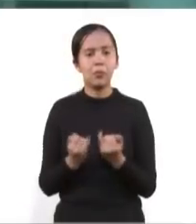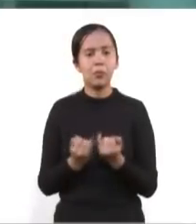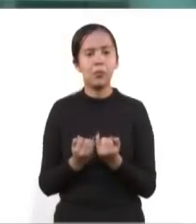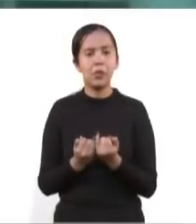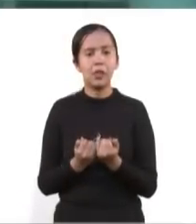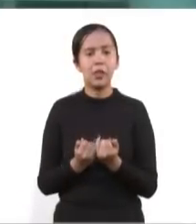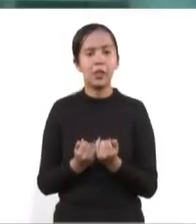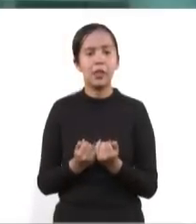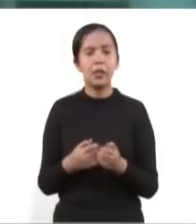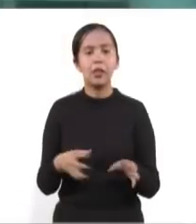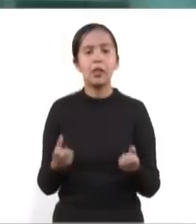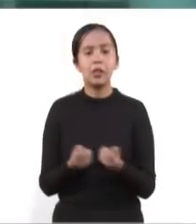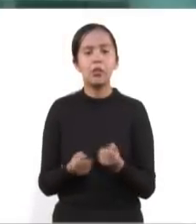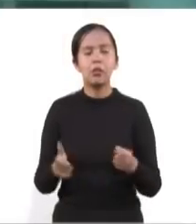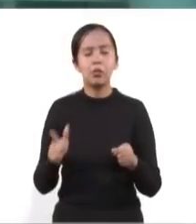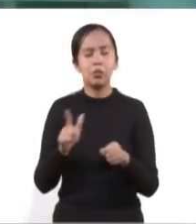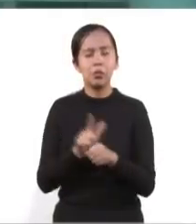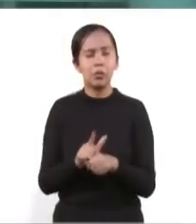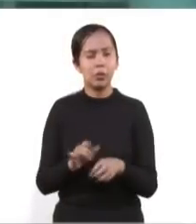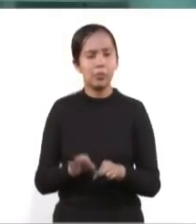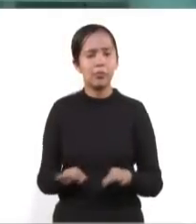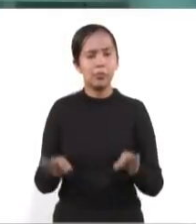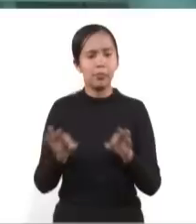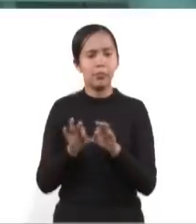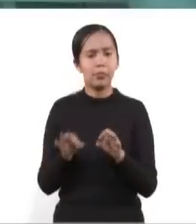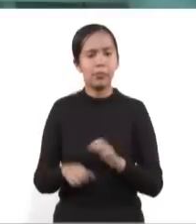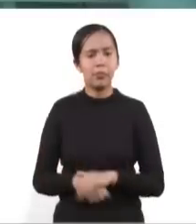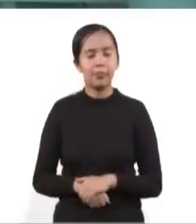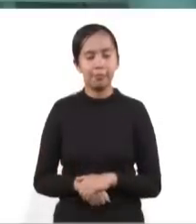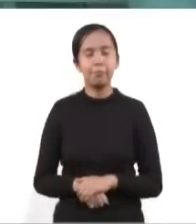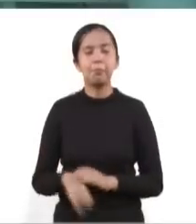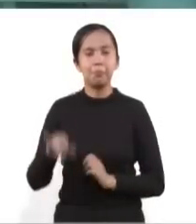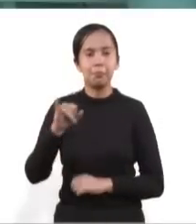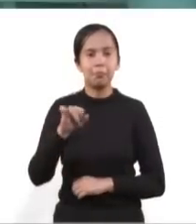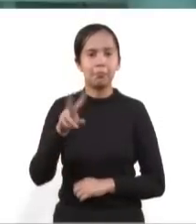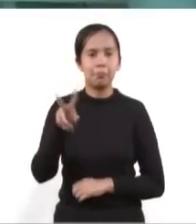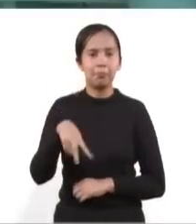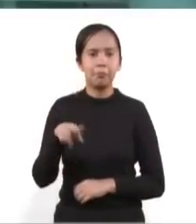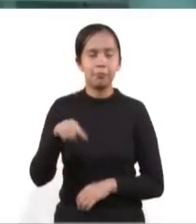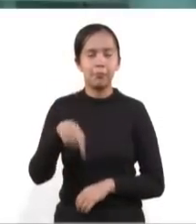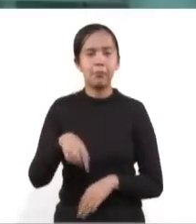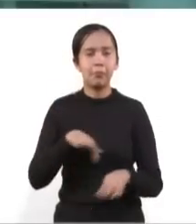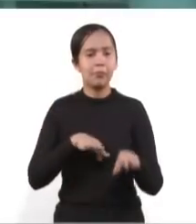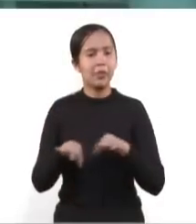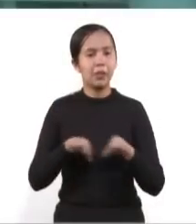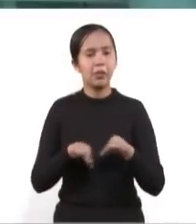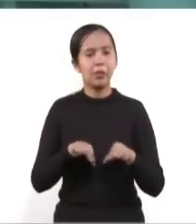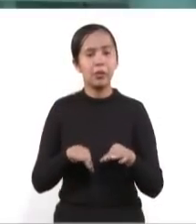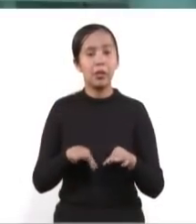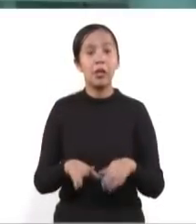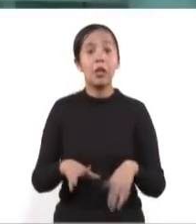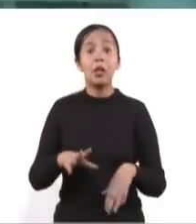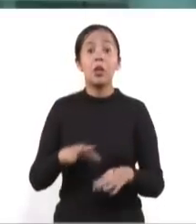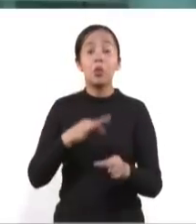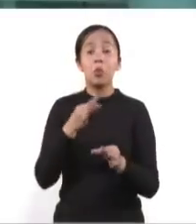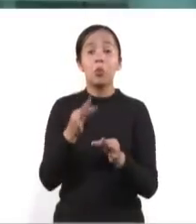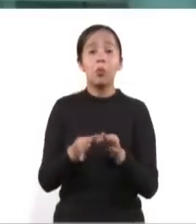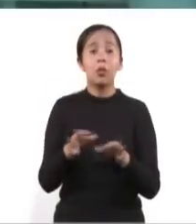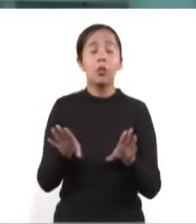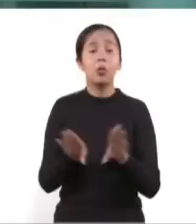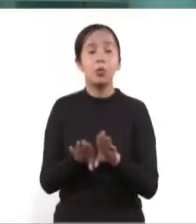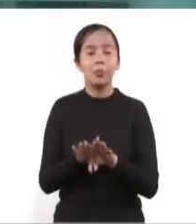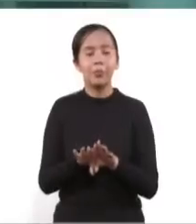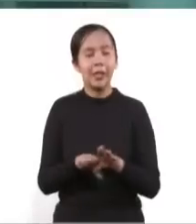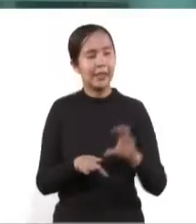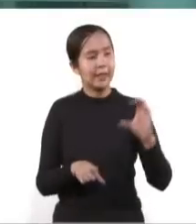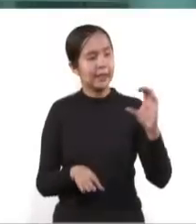social fundamental. Sí, este trabajo es el resultado de dos grandes empresas. La